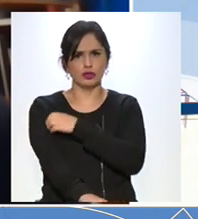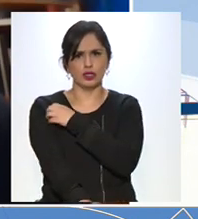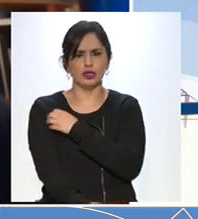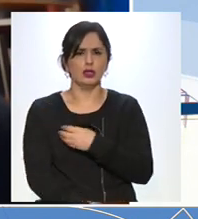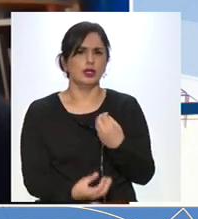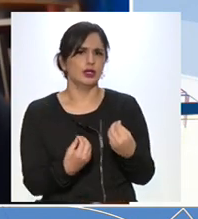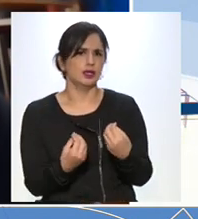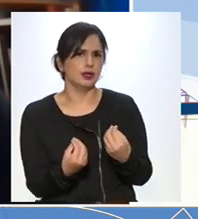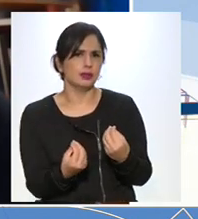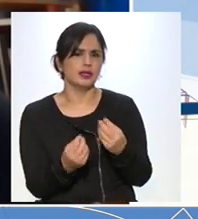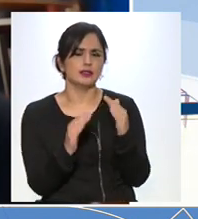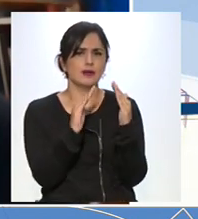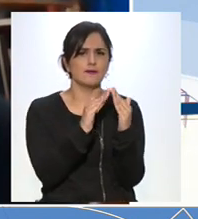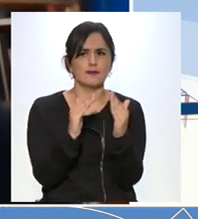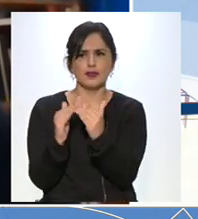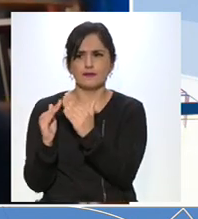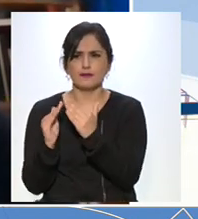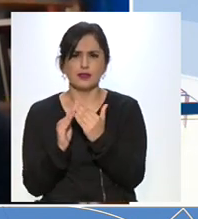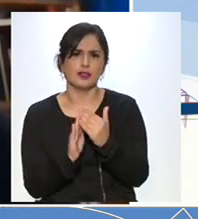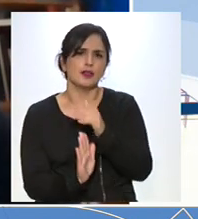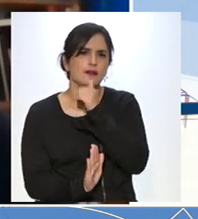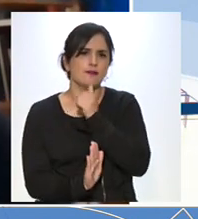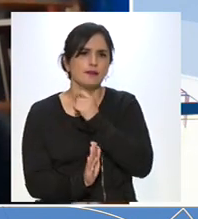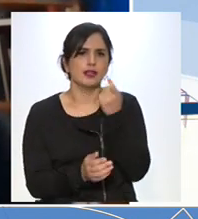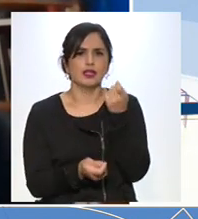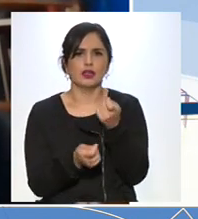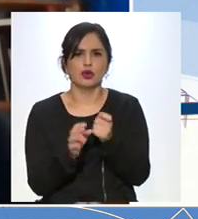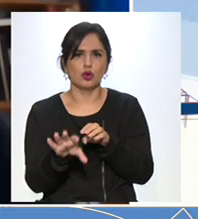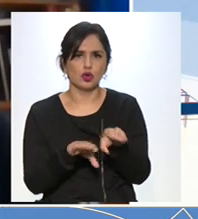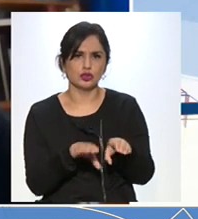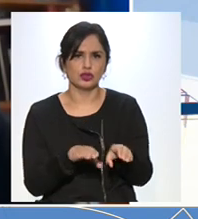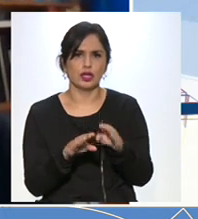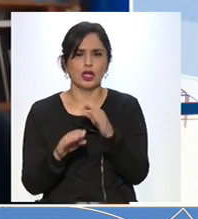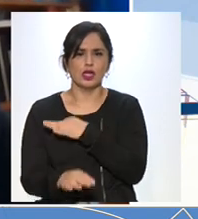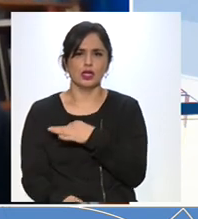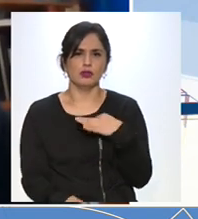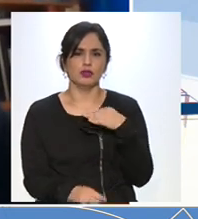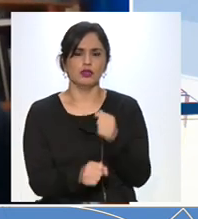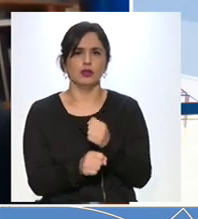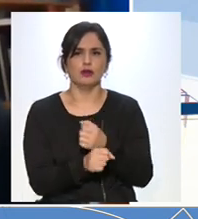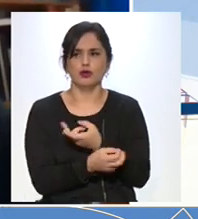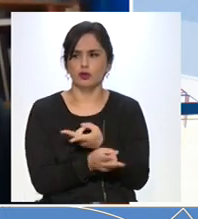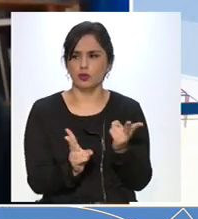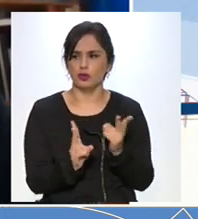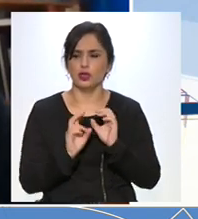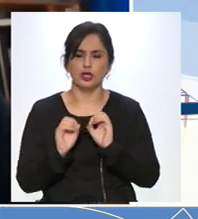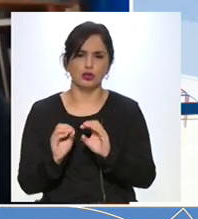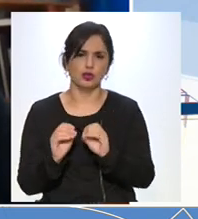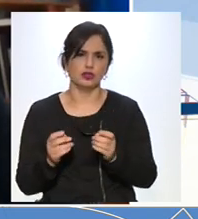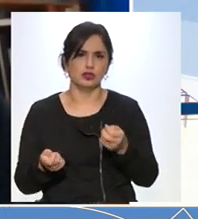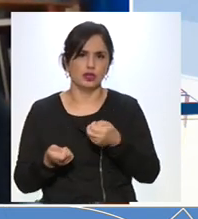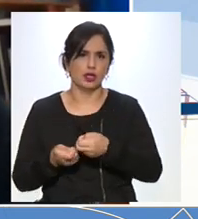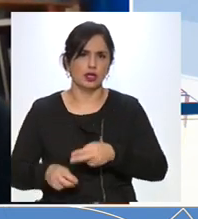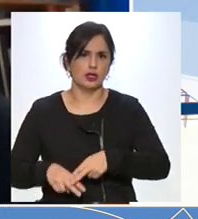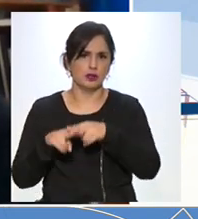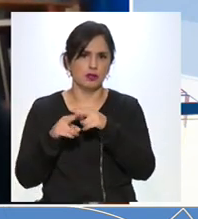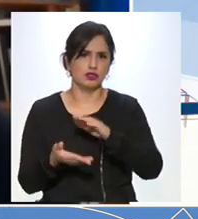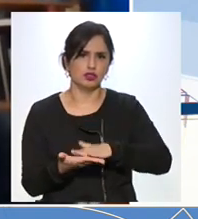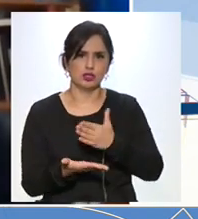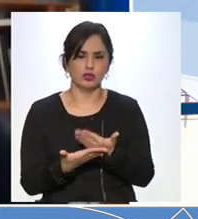en vivienda producto de la ausencia de ciertos insumos, en el Ministerio de Obras Públicas, en educación, inversión en educación, en salud también.